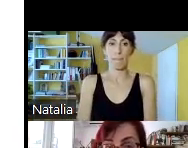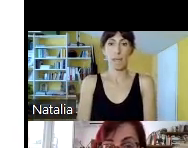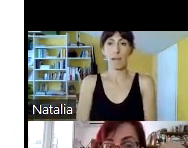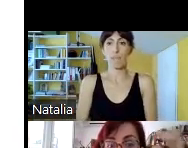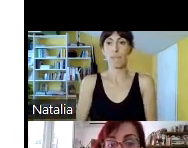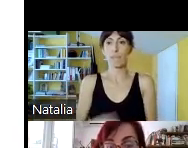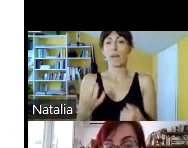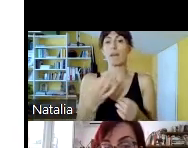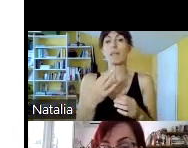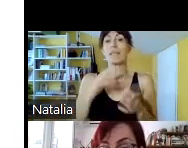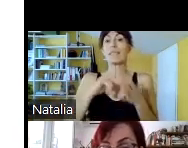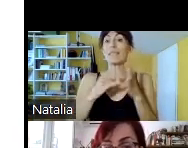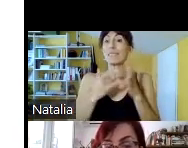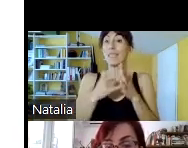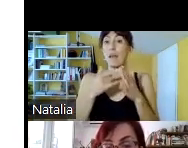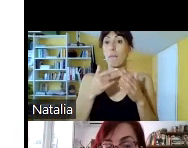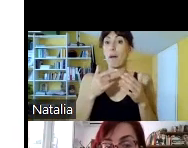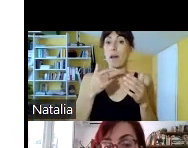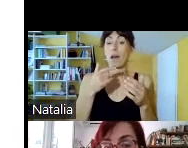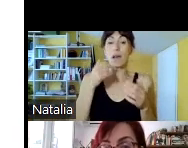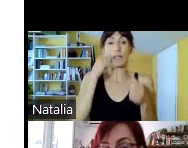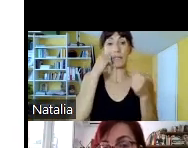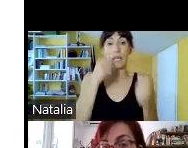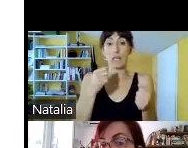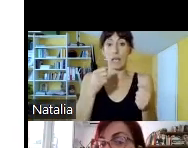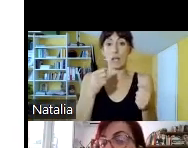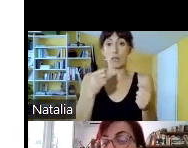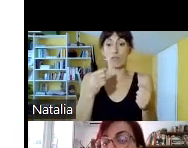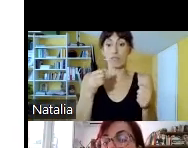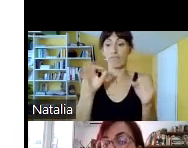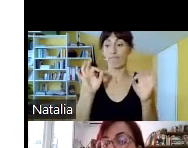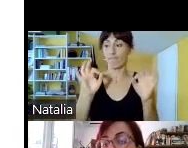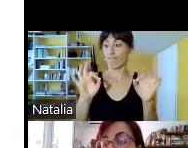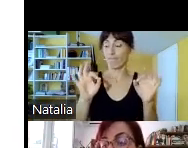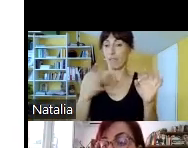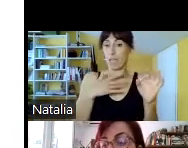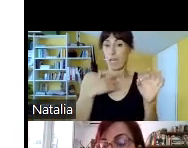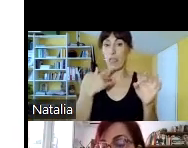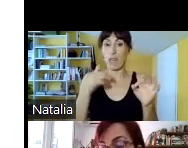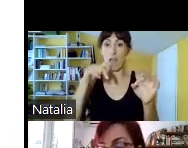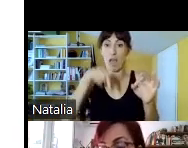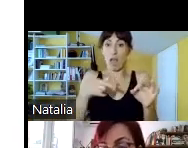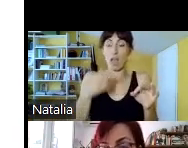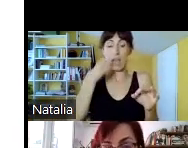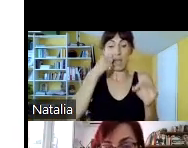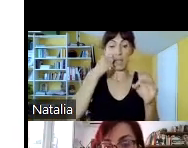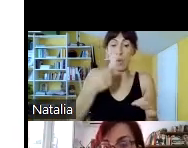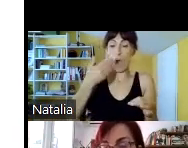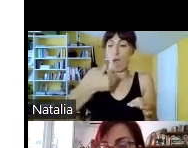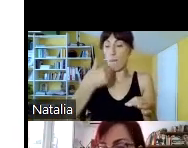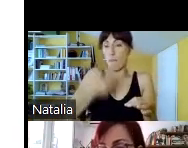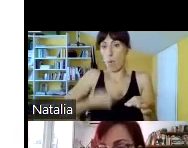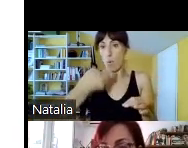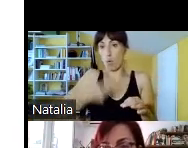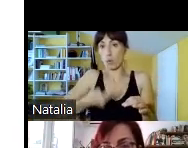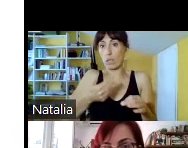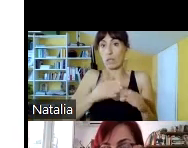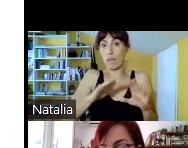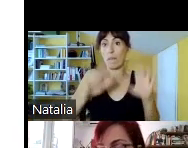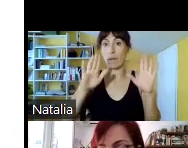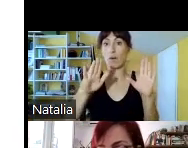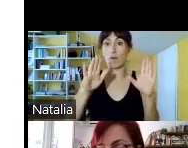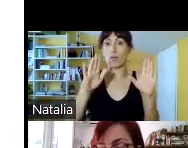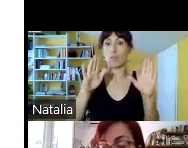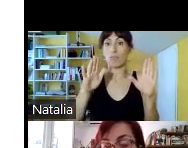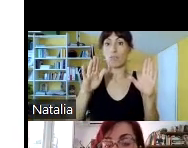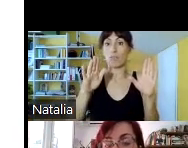sanitario al que le llega todo este mogollón está ahí, o sea, es un determinante intermedio de la salud, es una cosa importante, pero no es